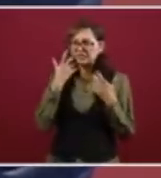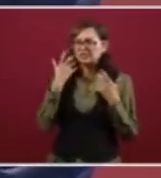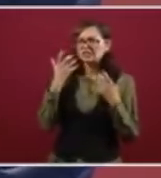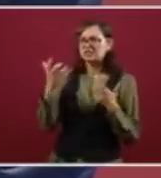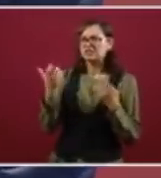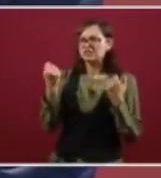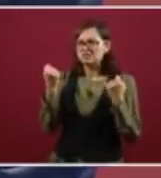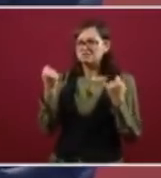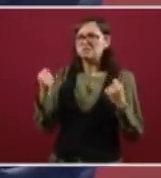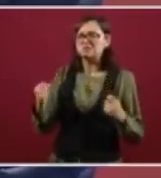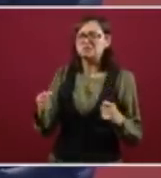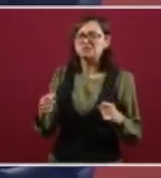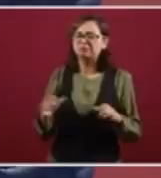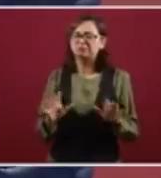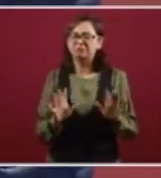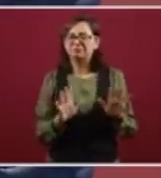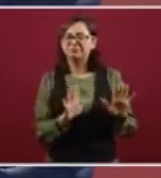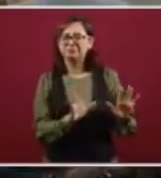autoritarios.